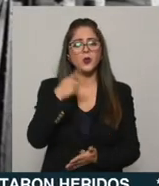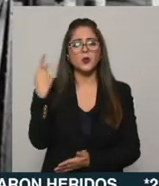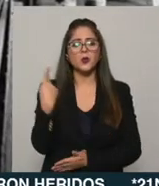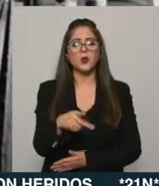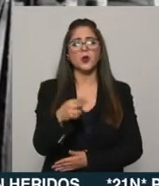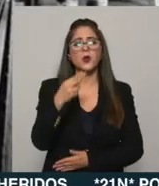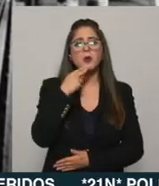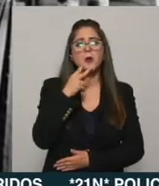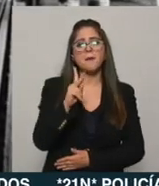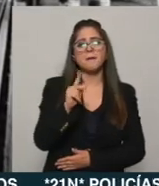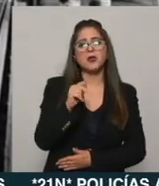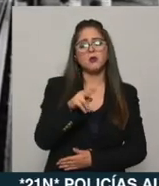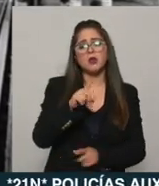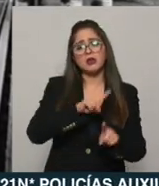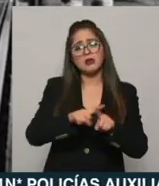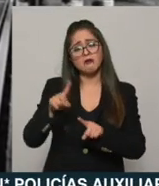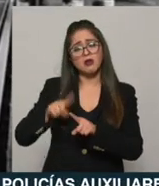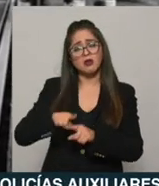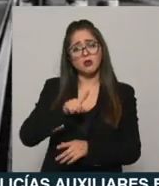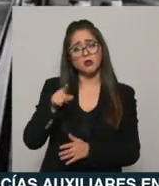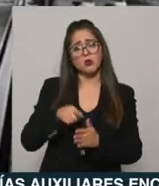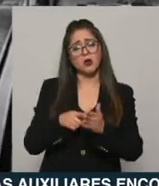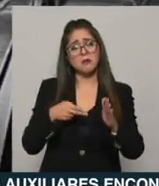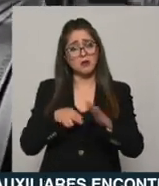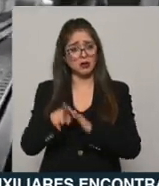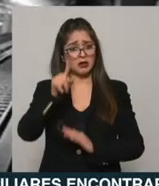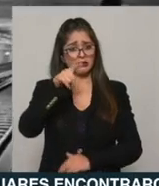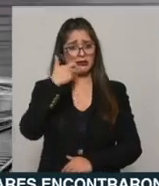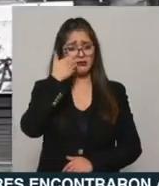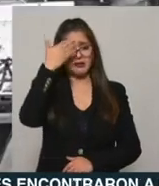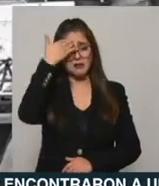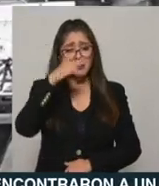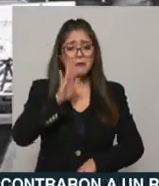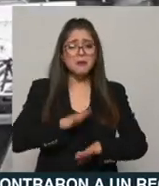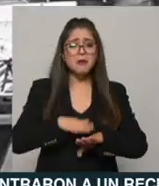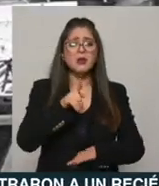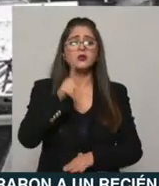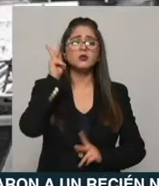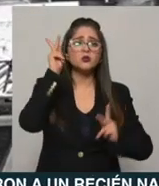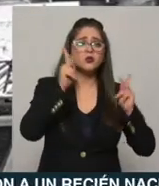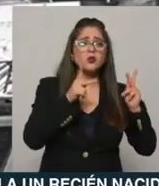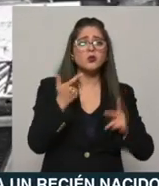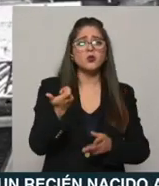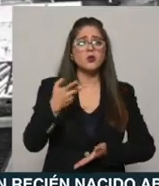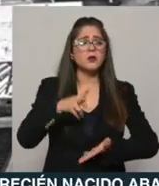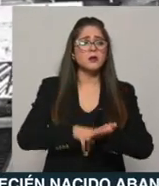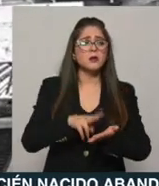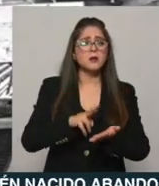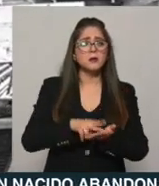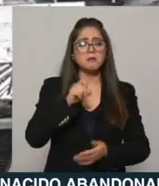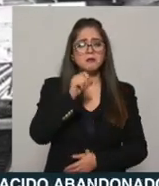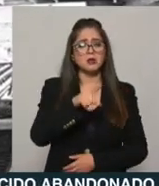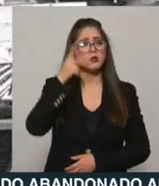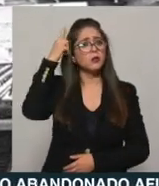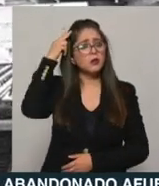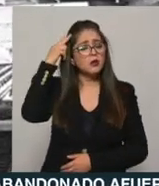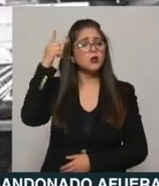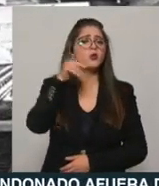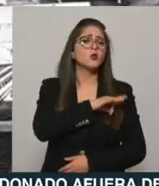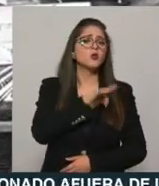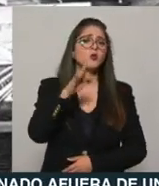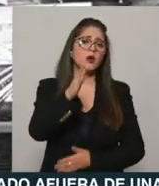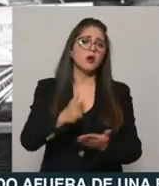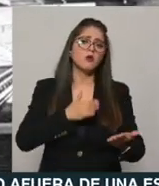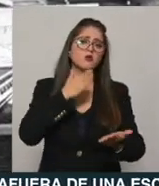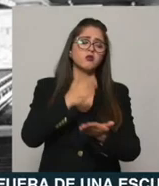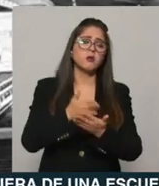a algunas de sus estaciones. Si quieren saber más de él, pues visítenlo. Los costos están en la misma página de Bellas Artes para que ustedes puedan